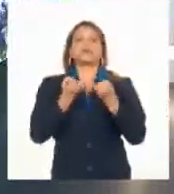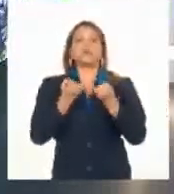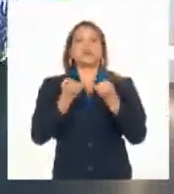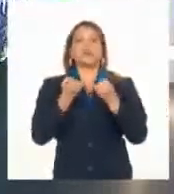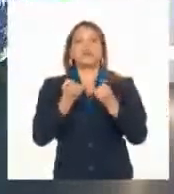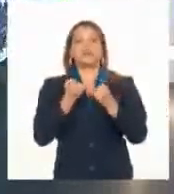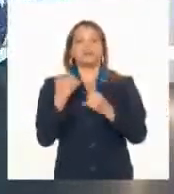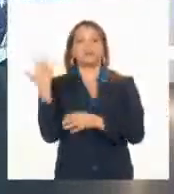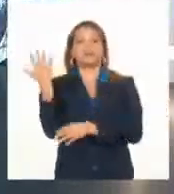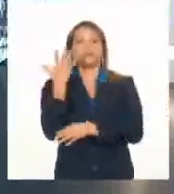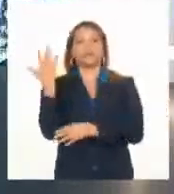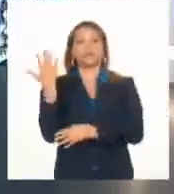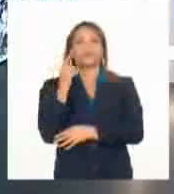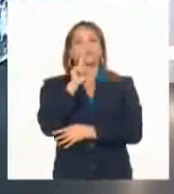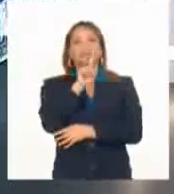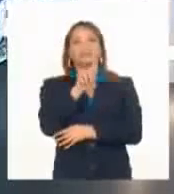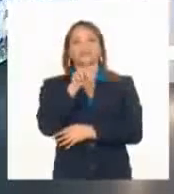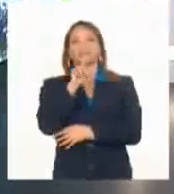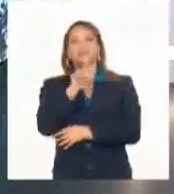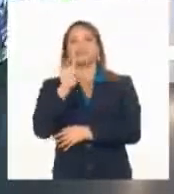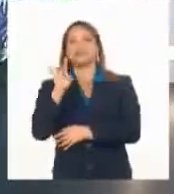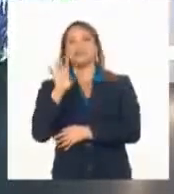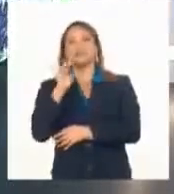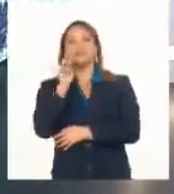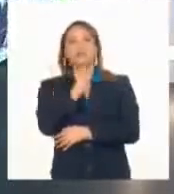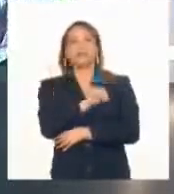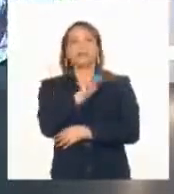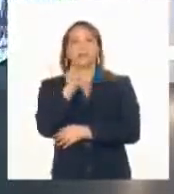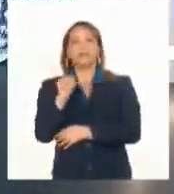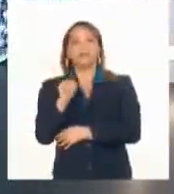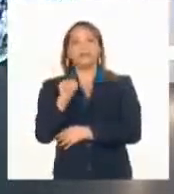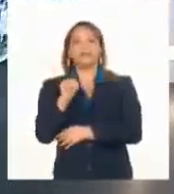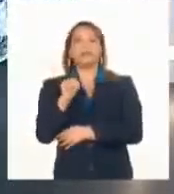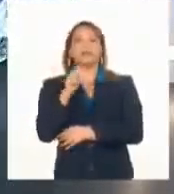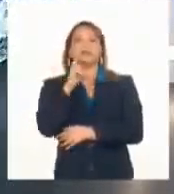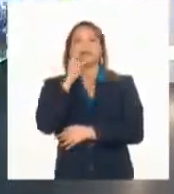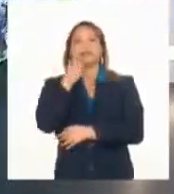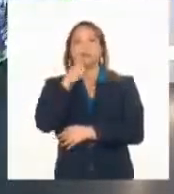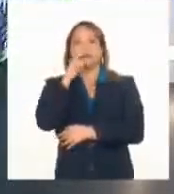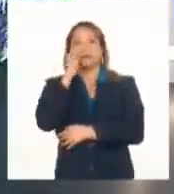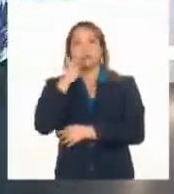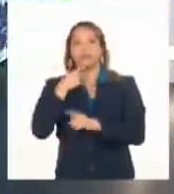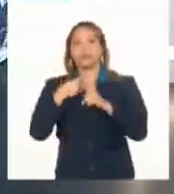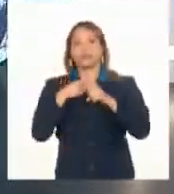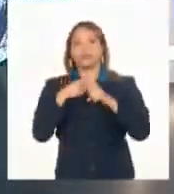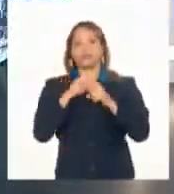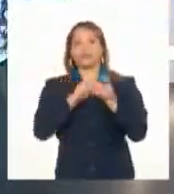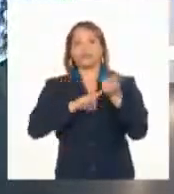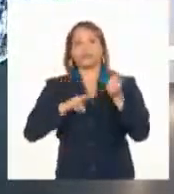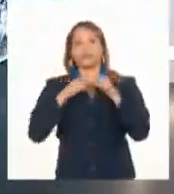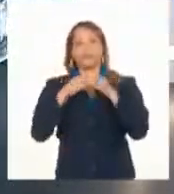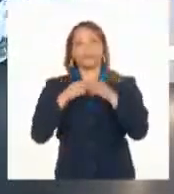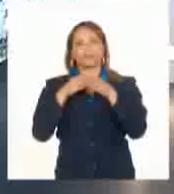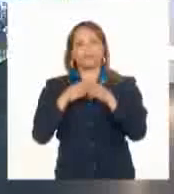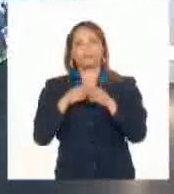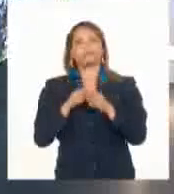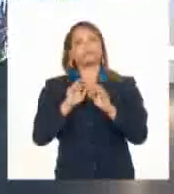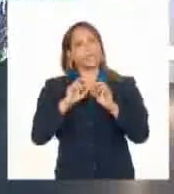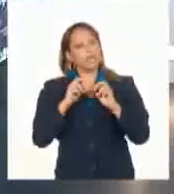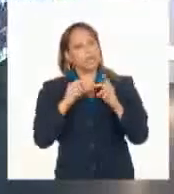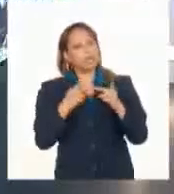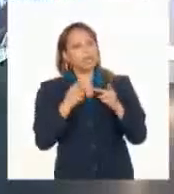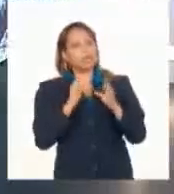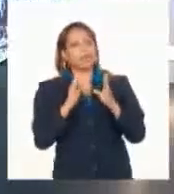estaciones meteorológicas, sí, de 115 milímetros en Cabo Cruz, en la provincia de Granma. Permítame, doctora, volver a la